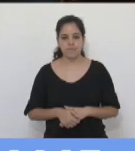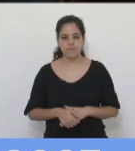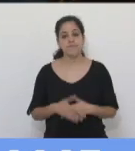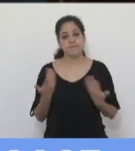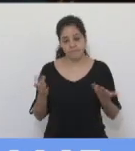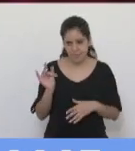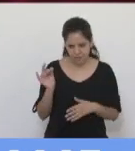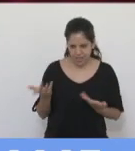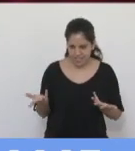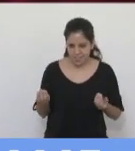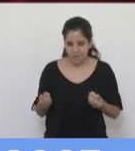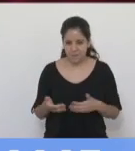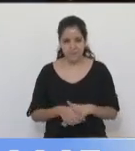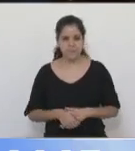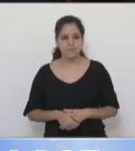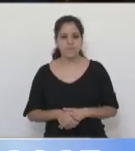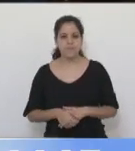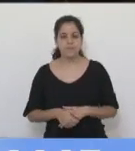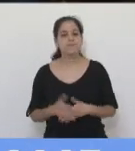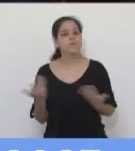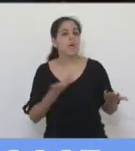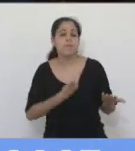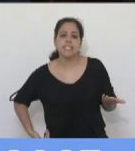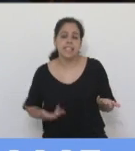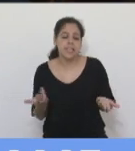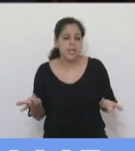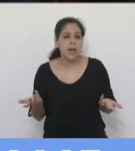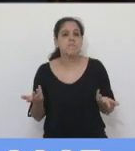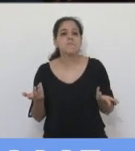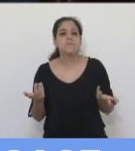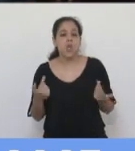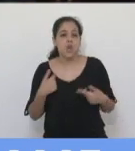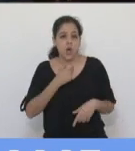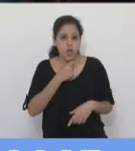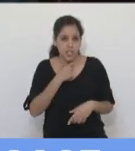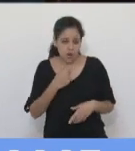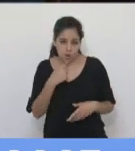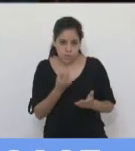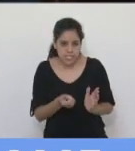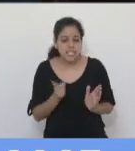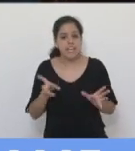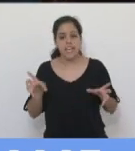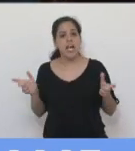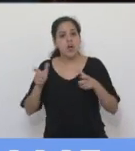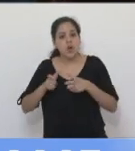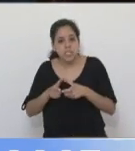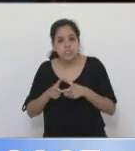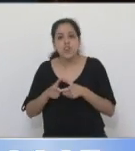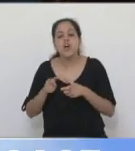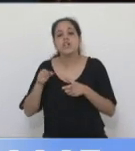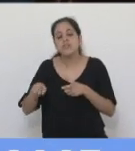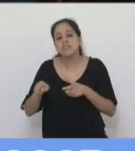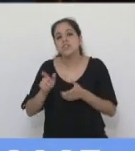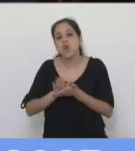Le cuesta. Bueno, presidenta, es para dejar constancia que la Comisión de Asuntos